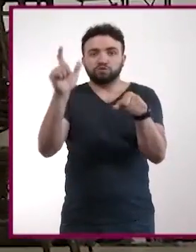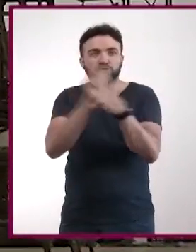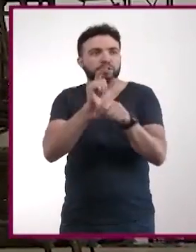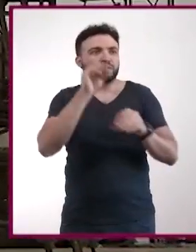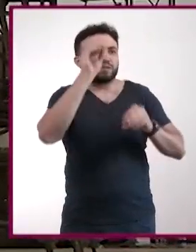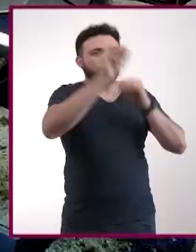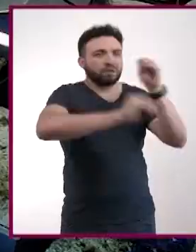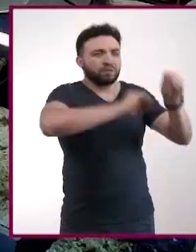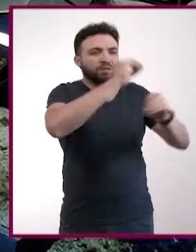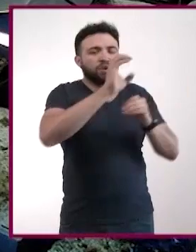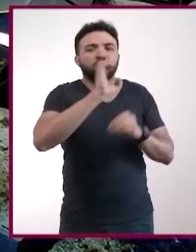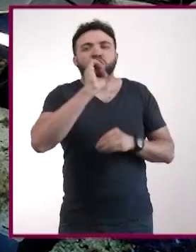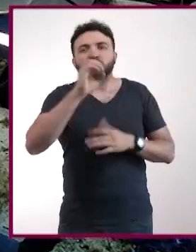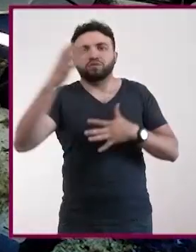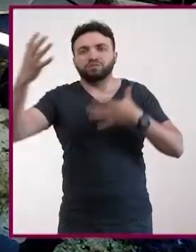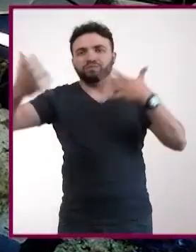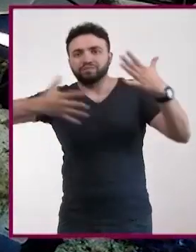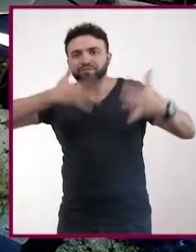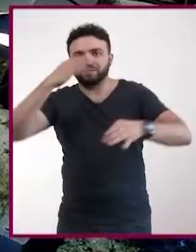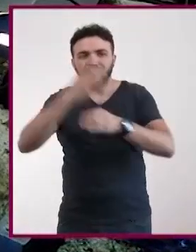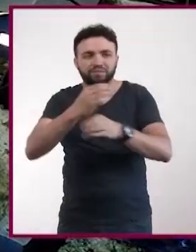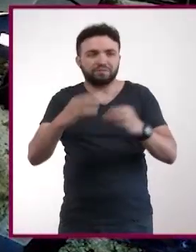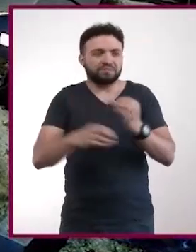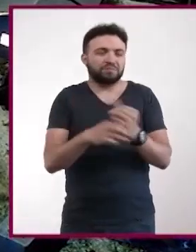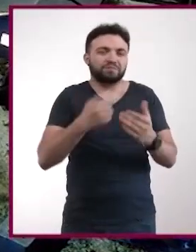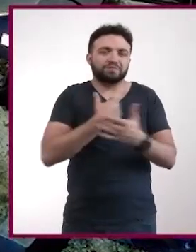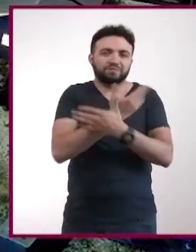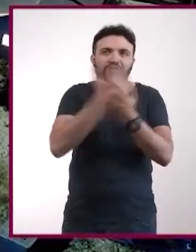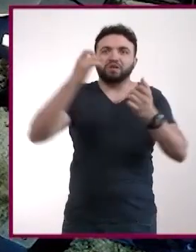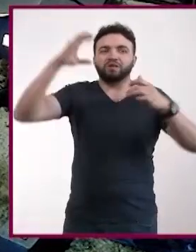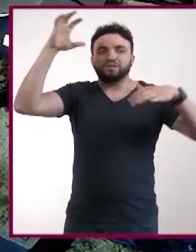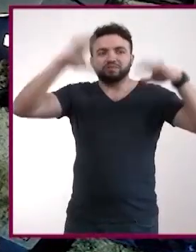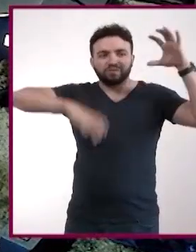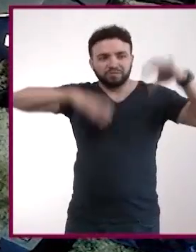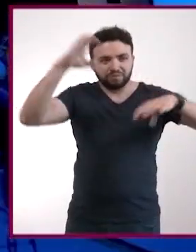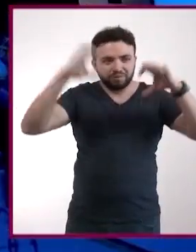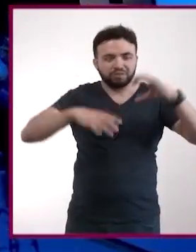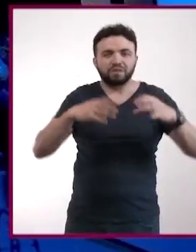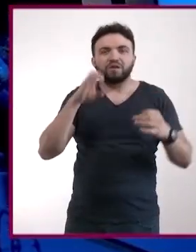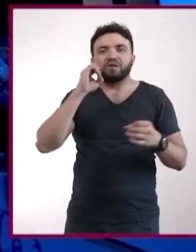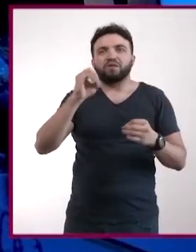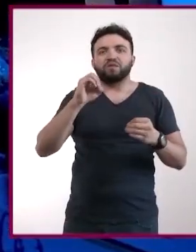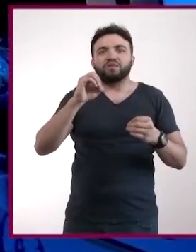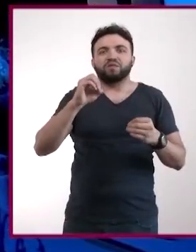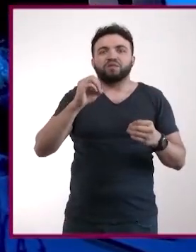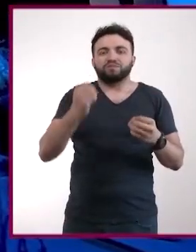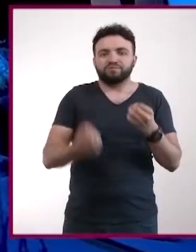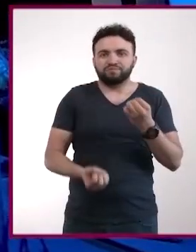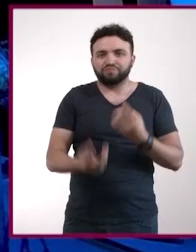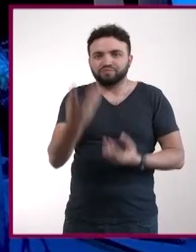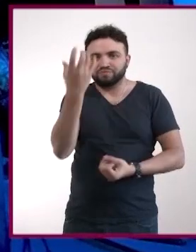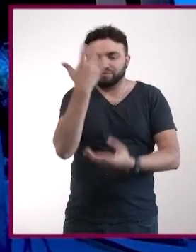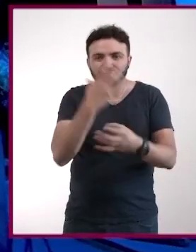por el impacto ecológico de, no sé, las lluvias, la erosión, etcétera, ¿no?